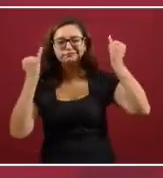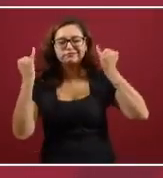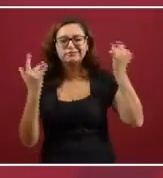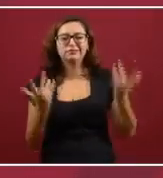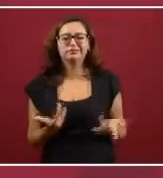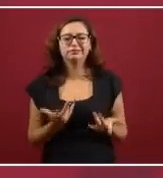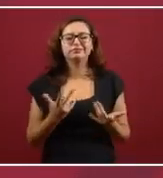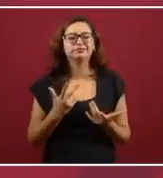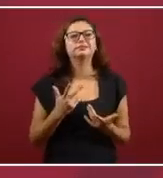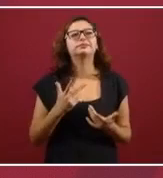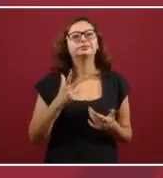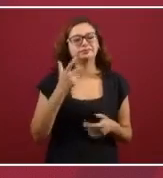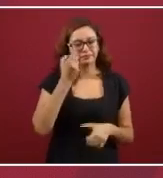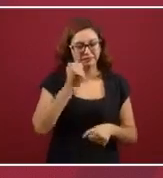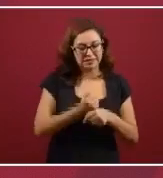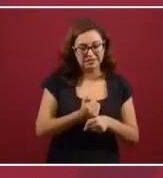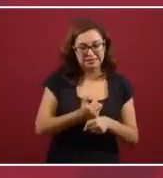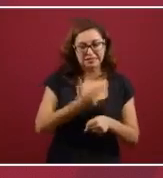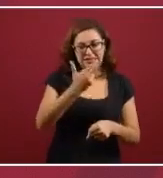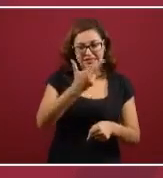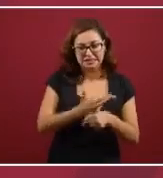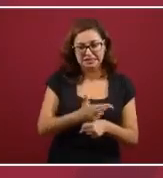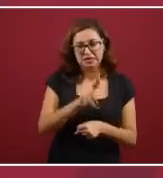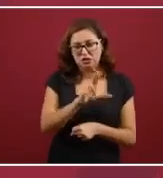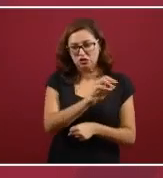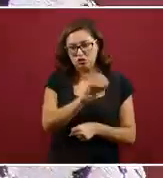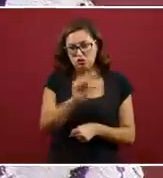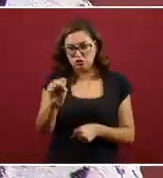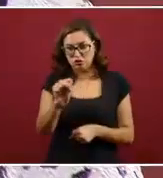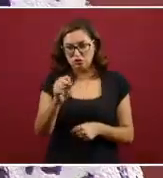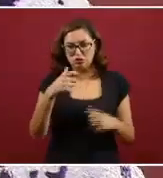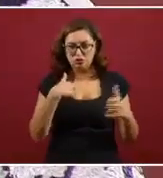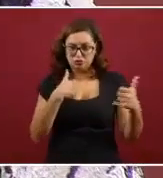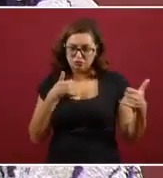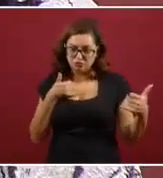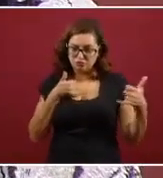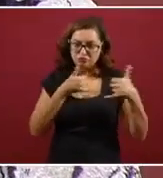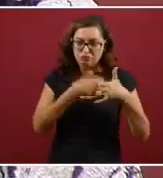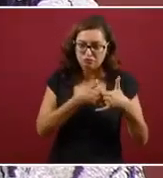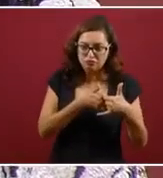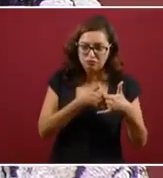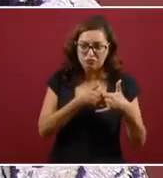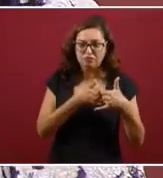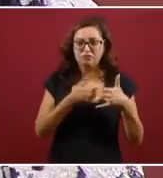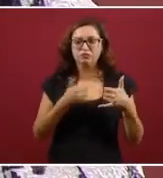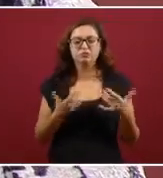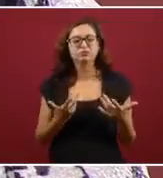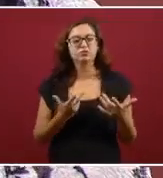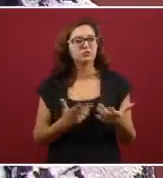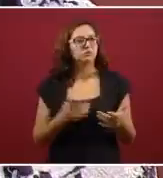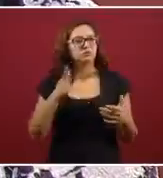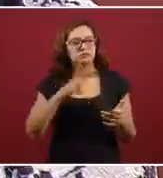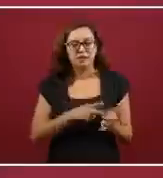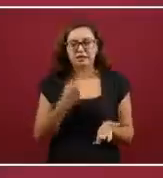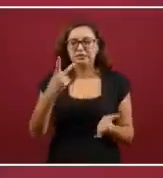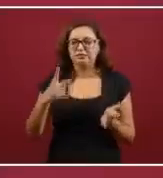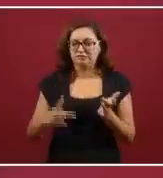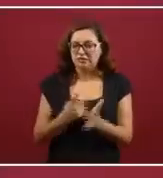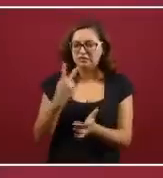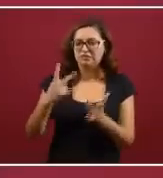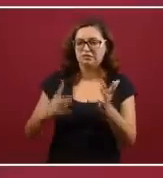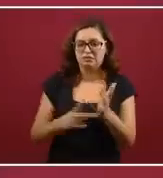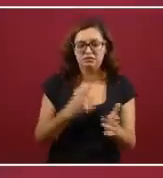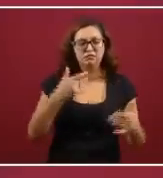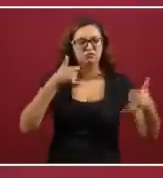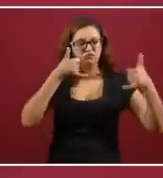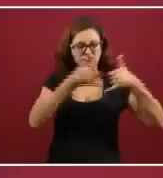el secretario Ross, excepto en Salvador, que fui a buscar una cita, pero de ahí en más, en todas las reuniones y todas las llamadas que